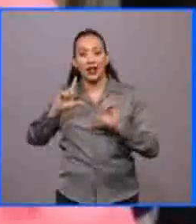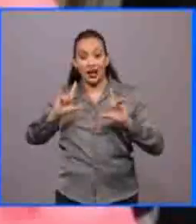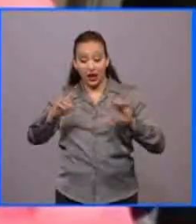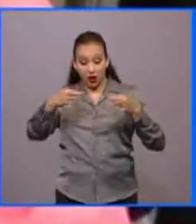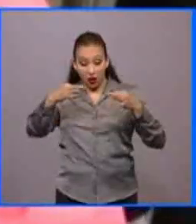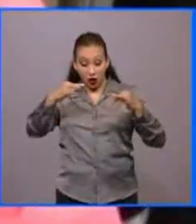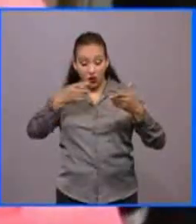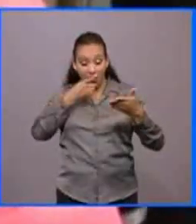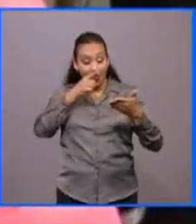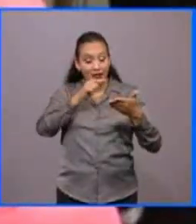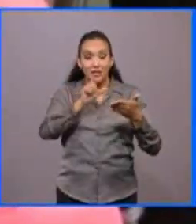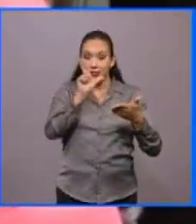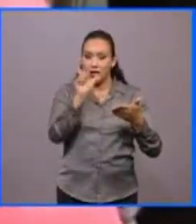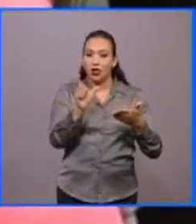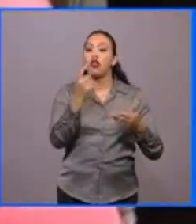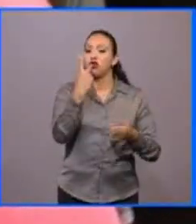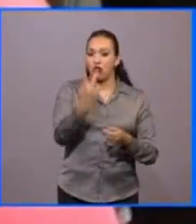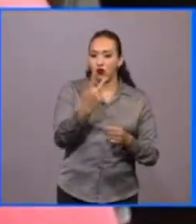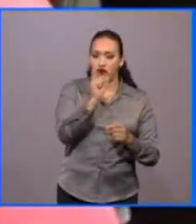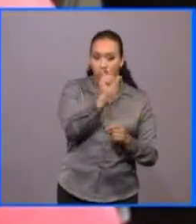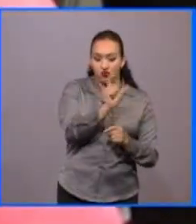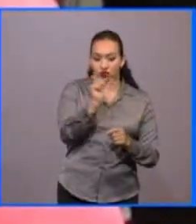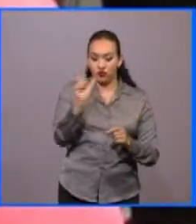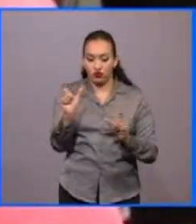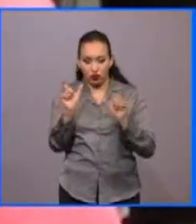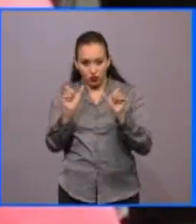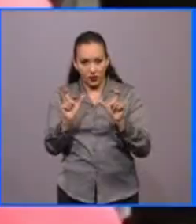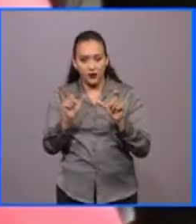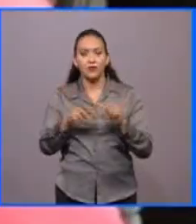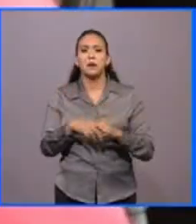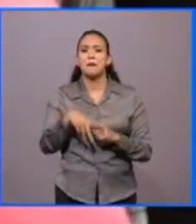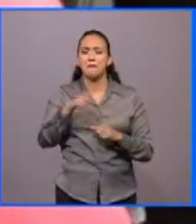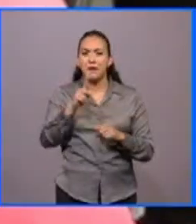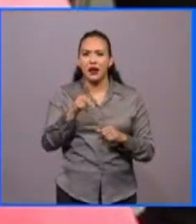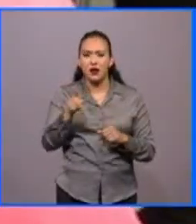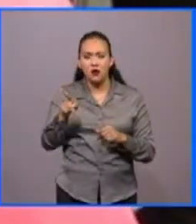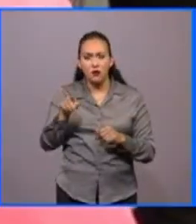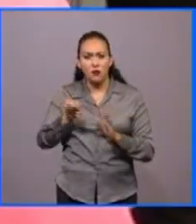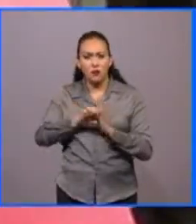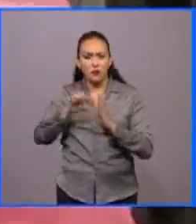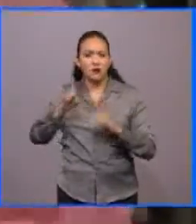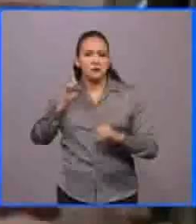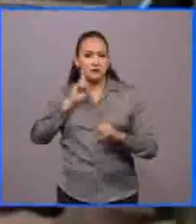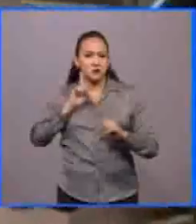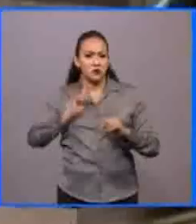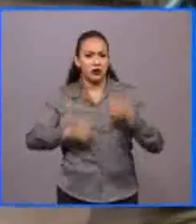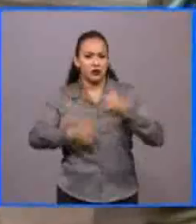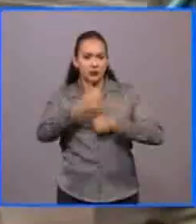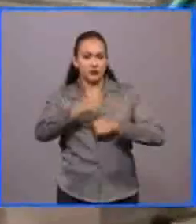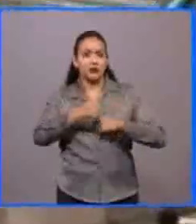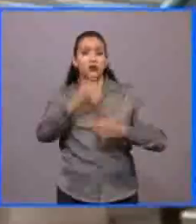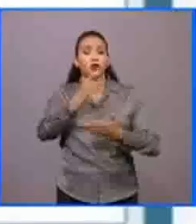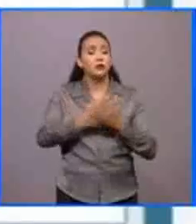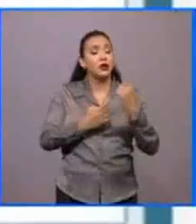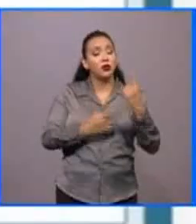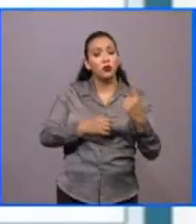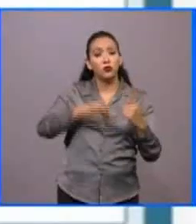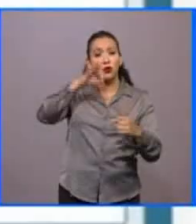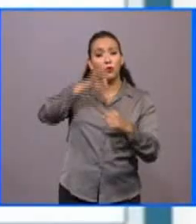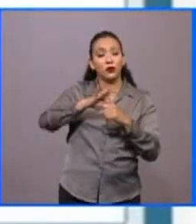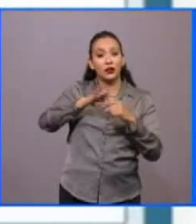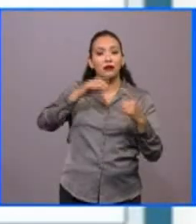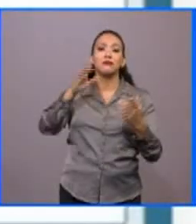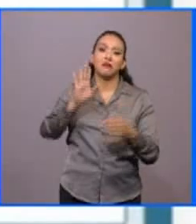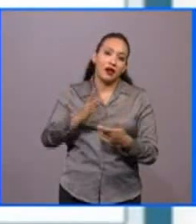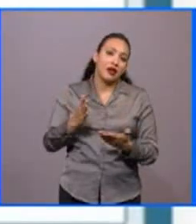boleta incluye 2 recuadros para el voto en materia laboral, siendo que en el distrito por el que compite solo hay un cargo para elegir en la